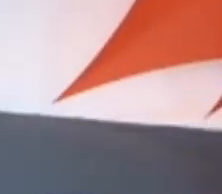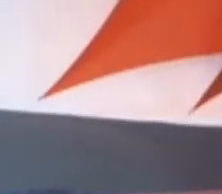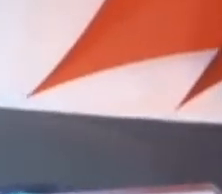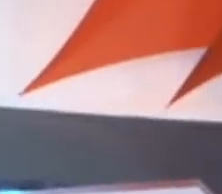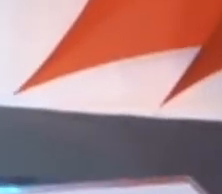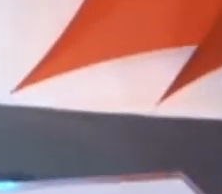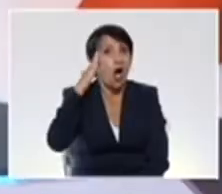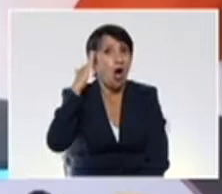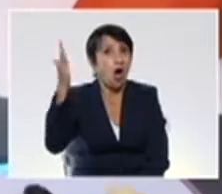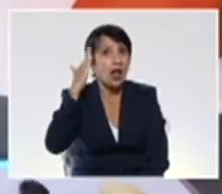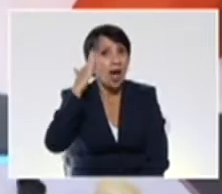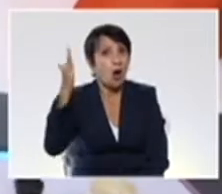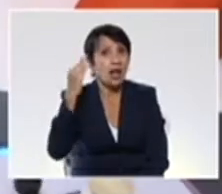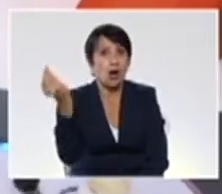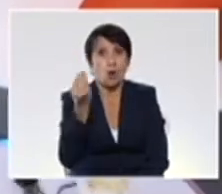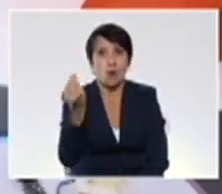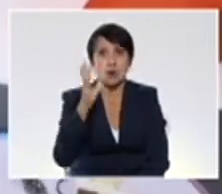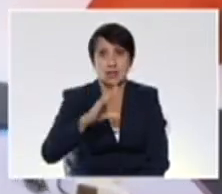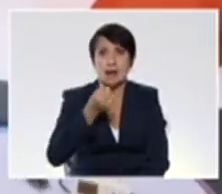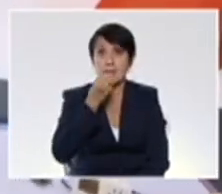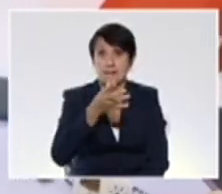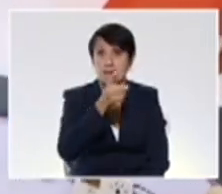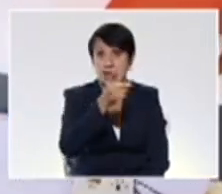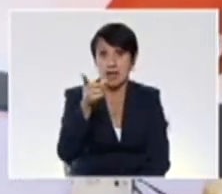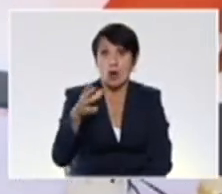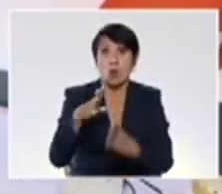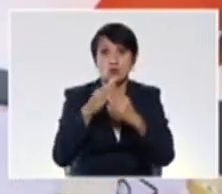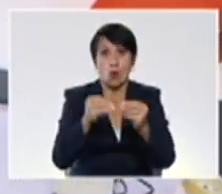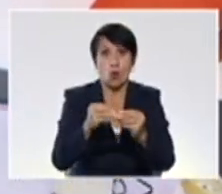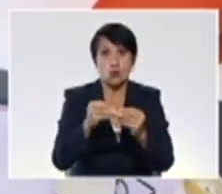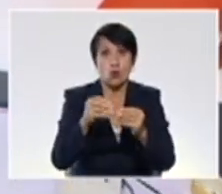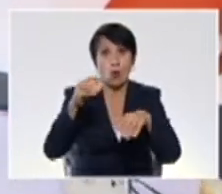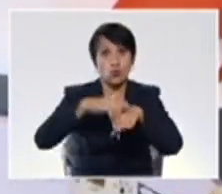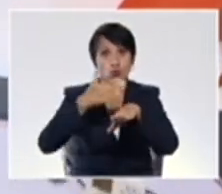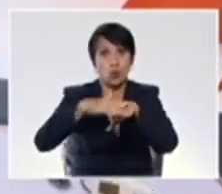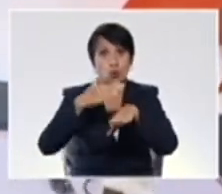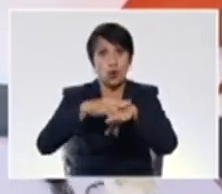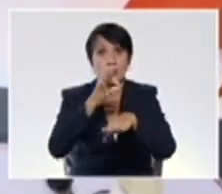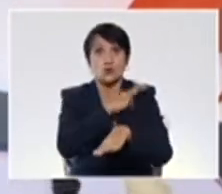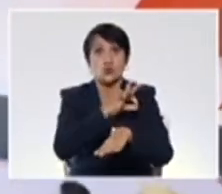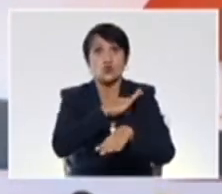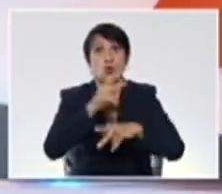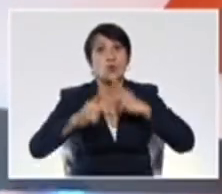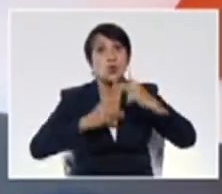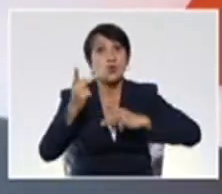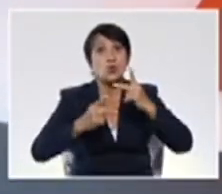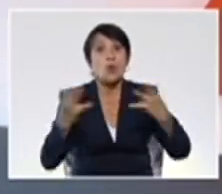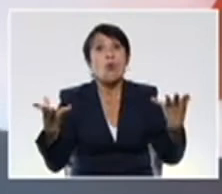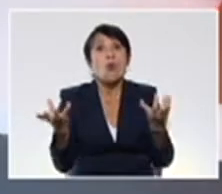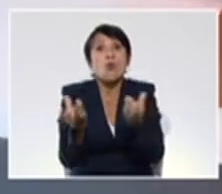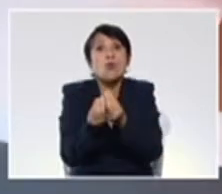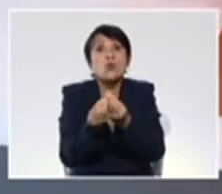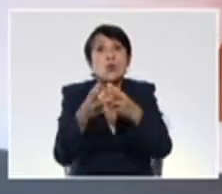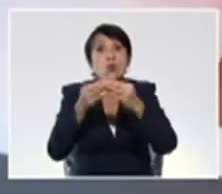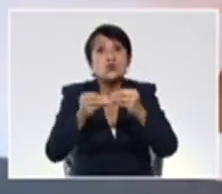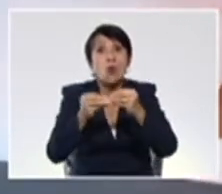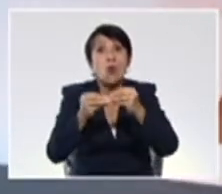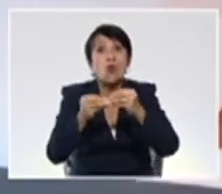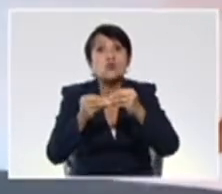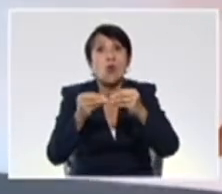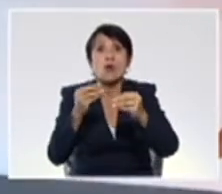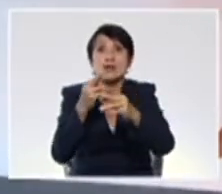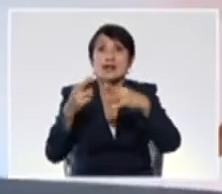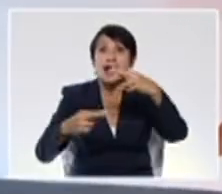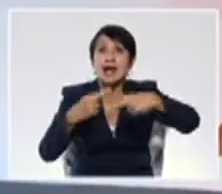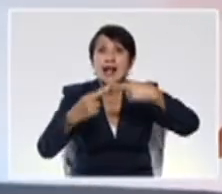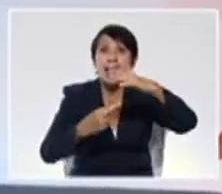Hola, ¿qué tal muchachos? Un placer estar con ustedes hoy en su jueves socioproductivo, jueves de grupo de creación y recreación y como siempre